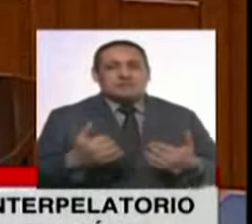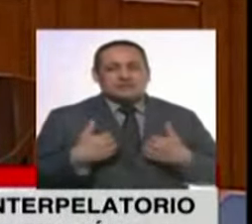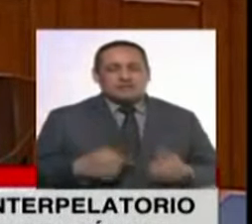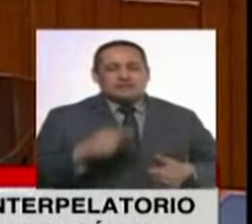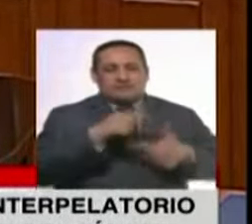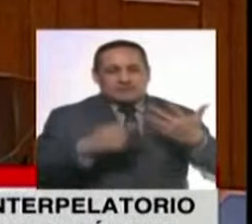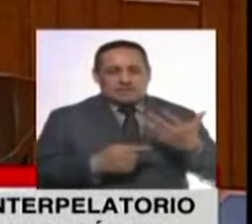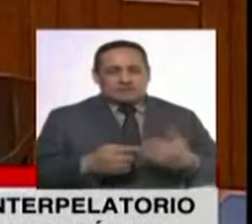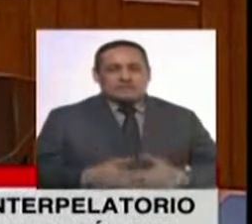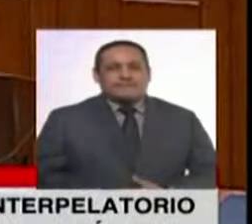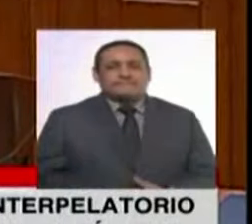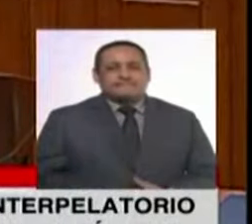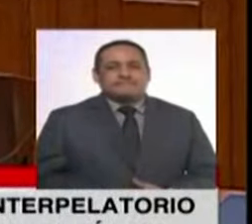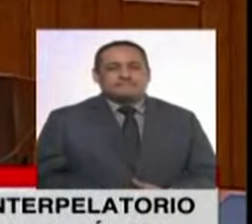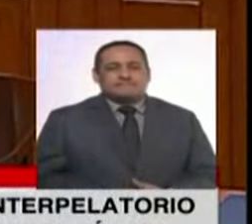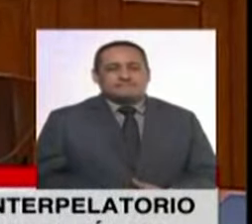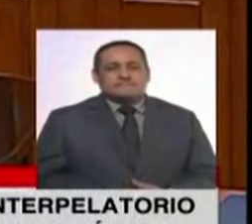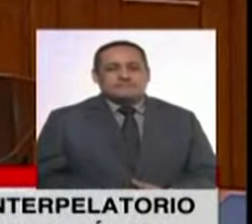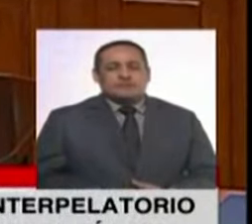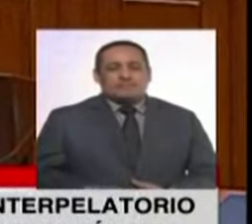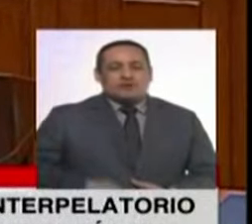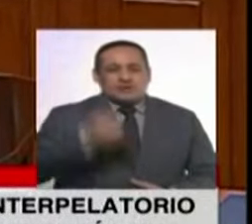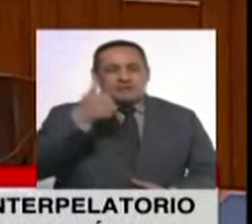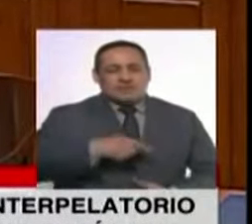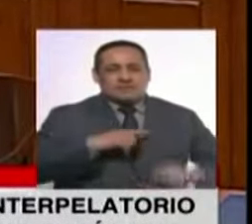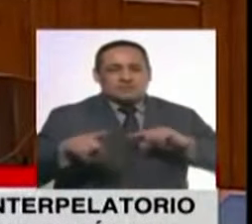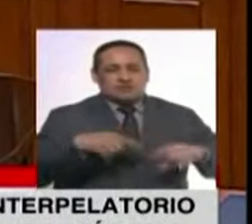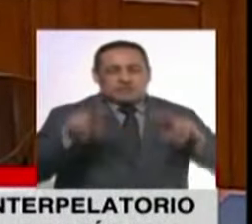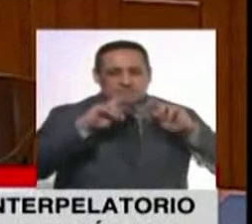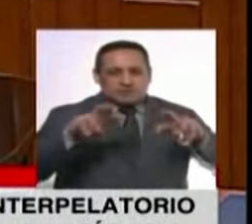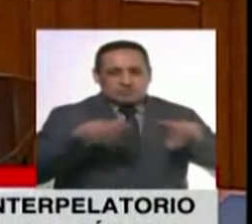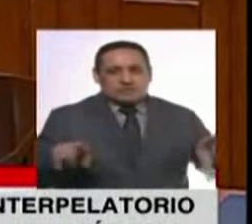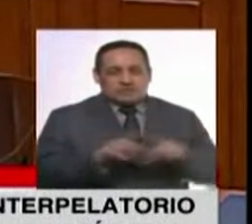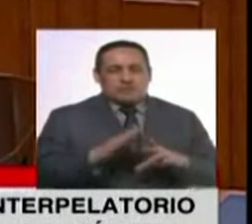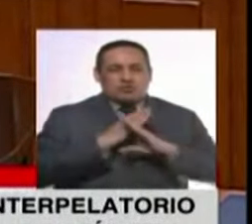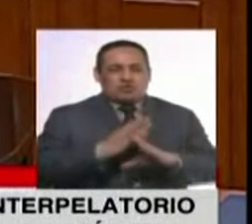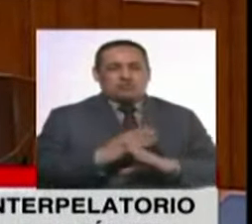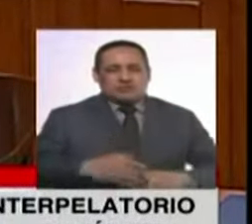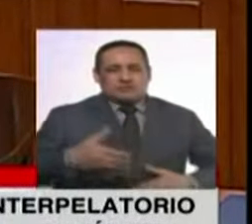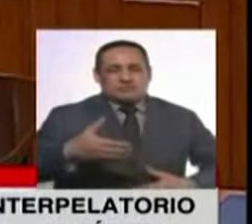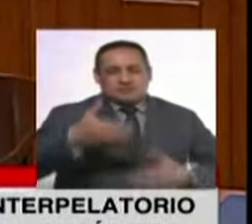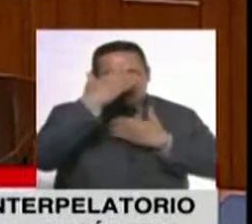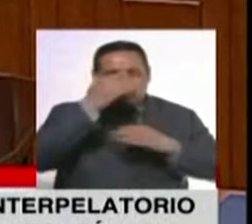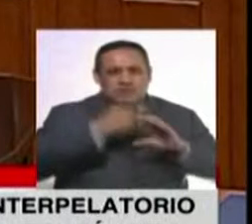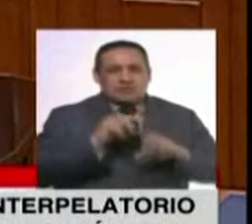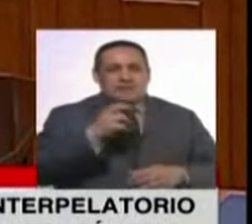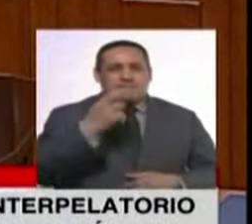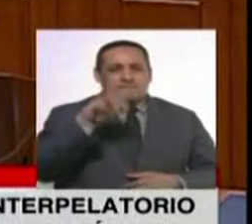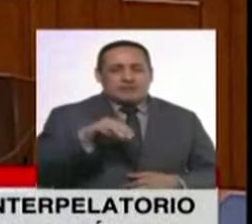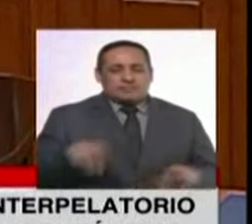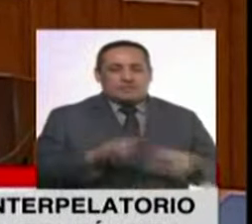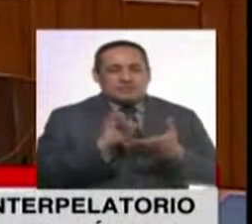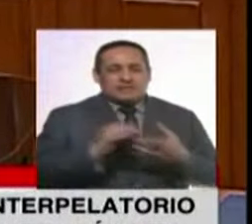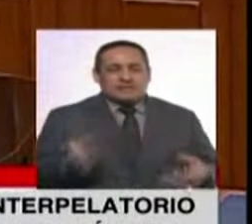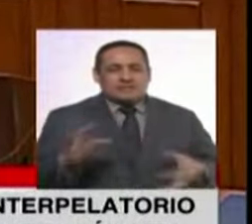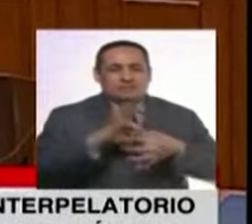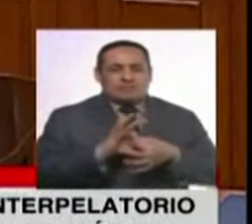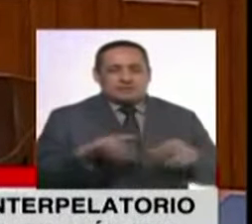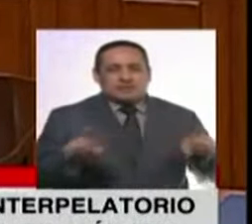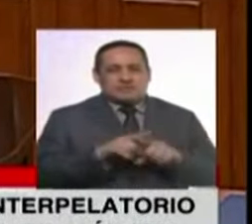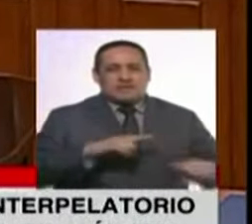ocupado fue jefe de la división de investigación contra terrorismo Regional de Brian que forma parte